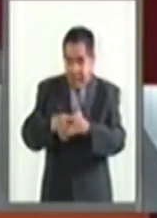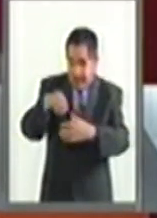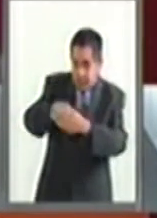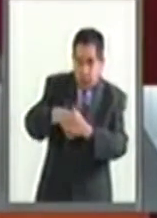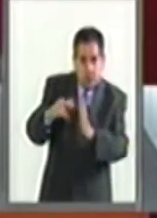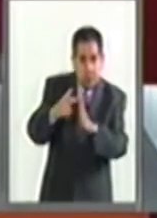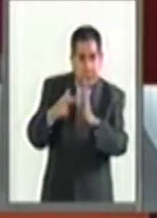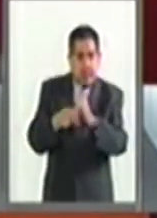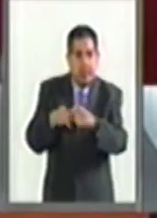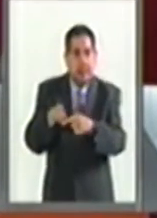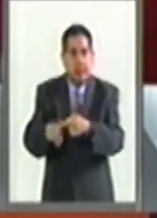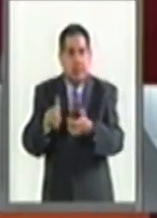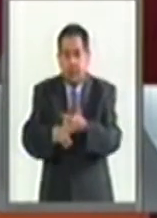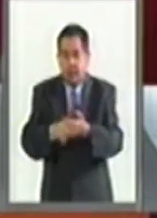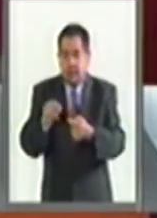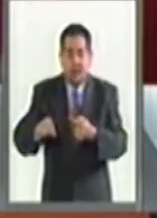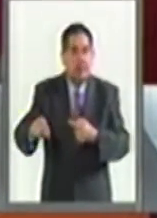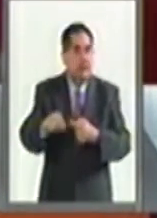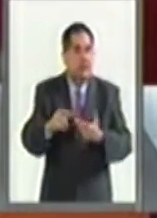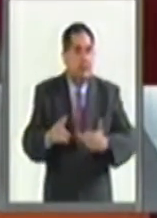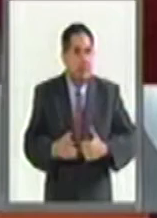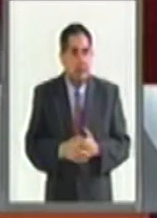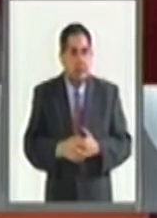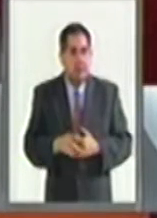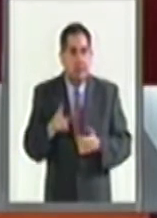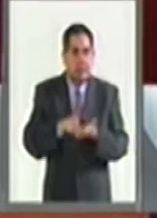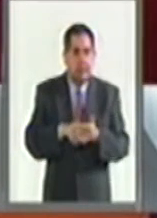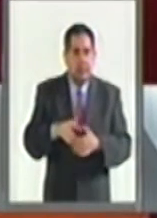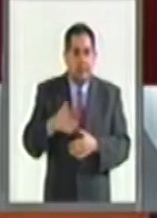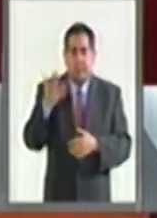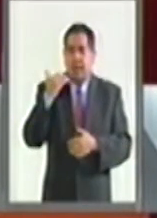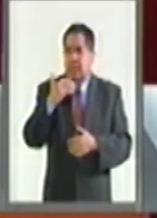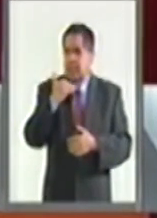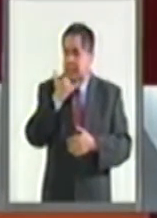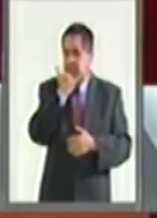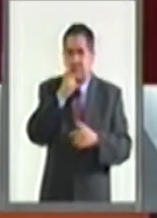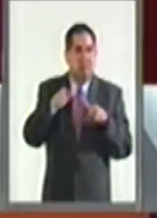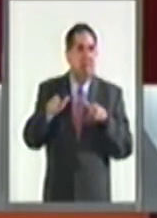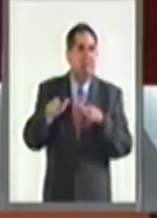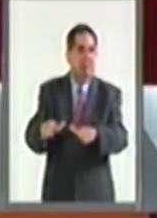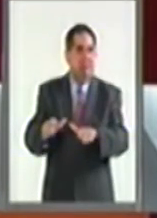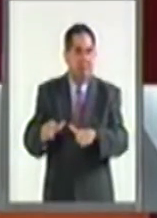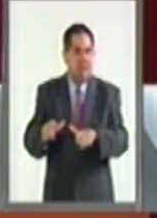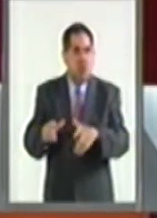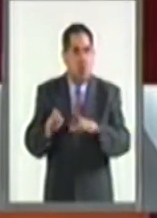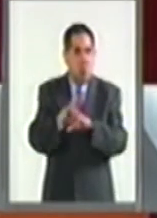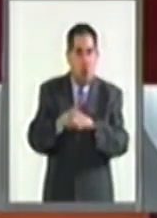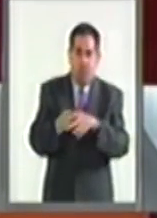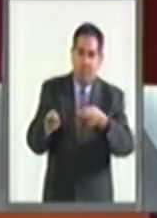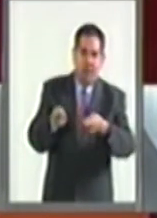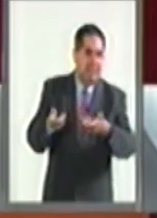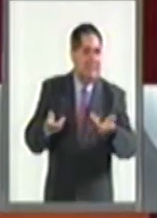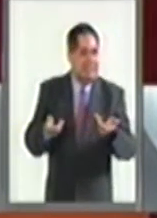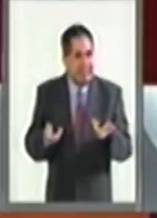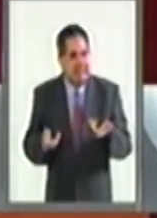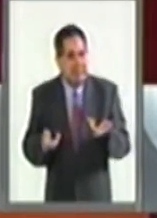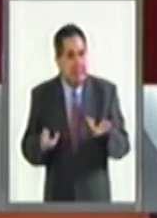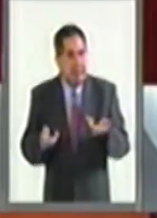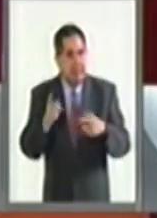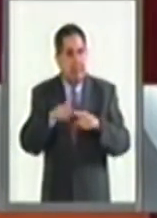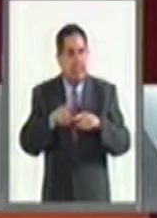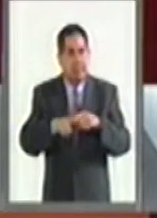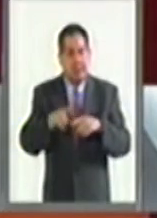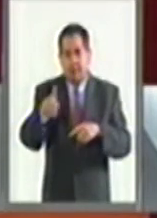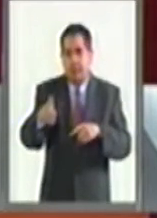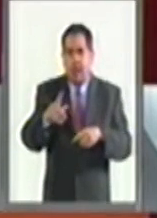conformación, estos entes electorales ya han sido cooptados por diferentes agentes, siendo solamente